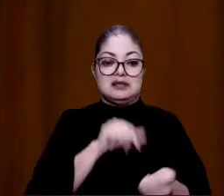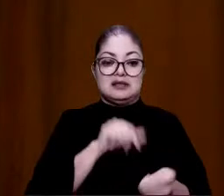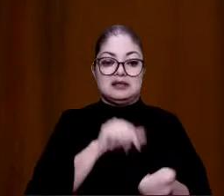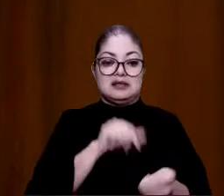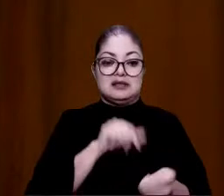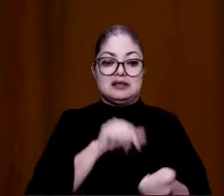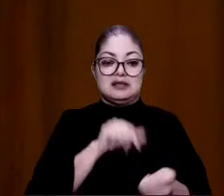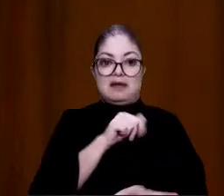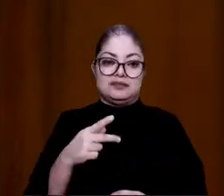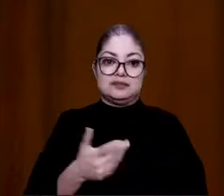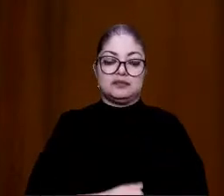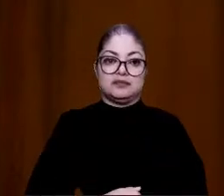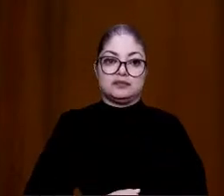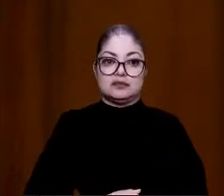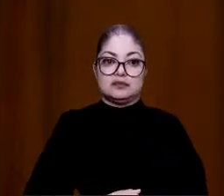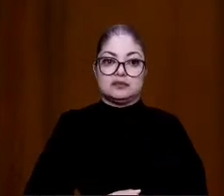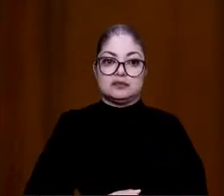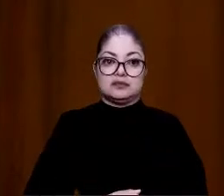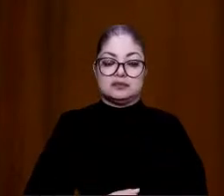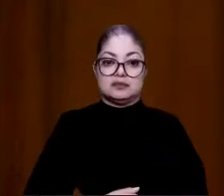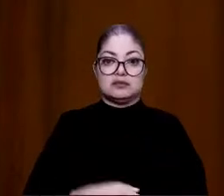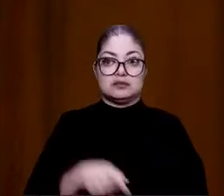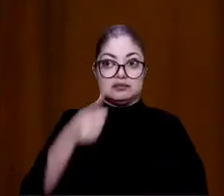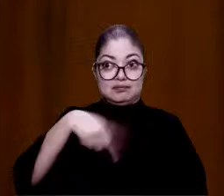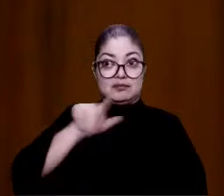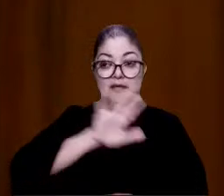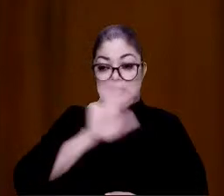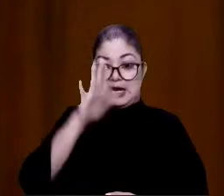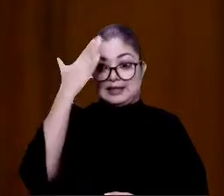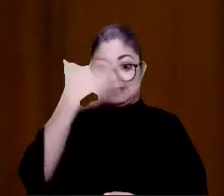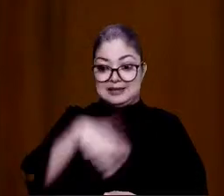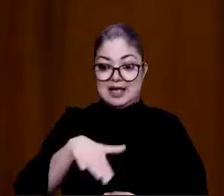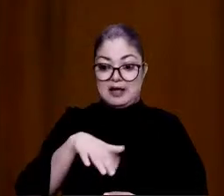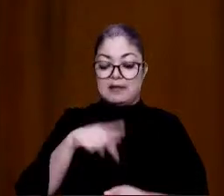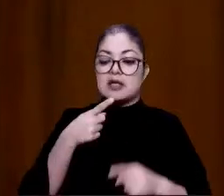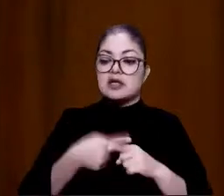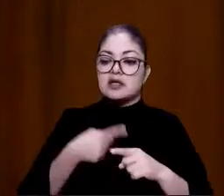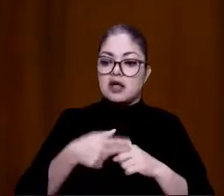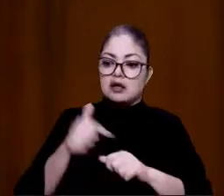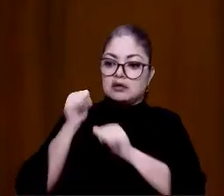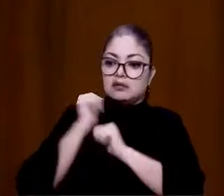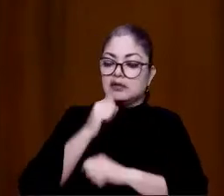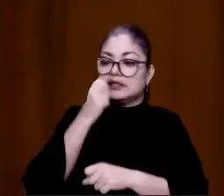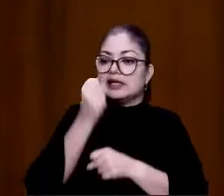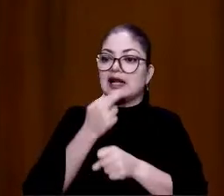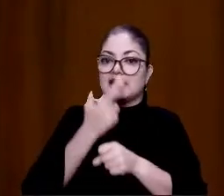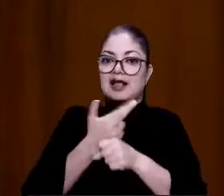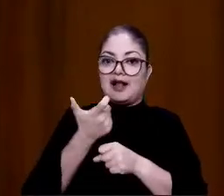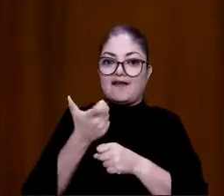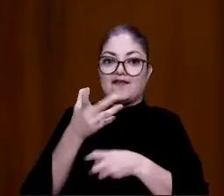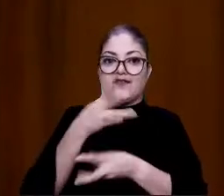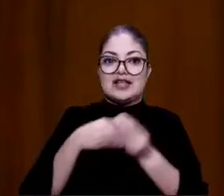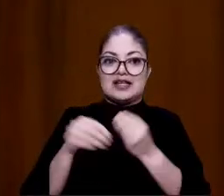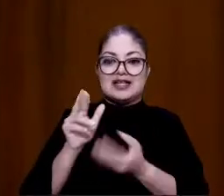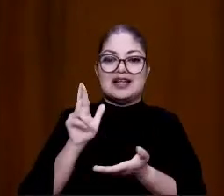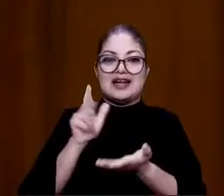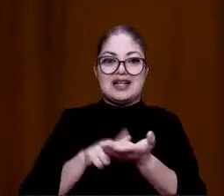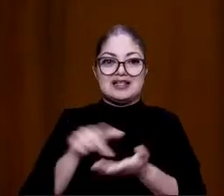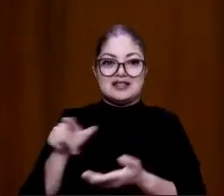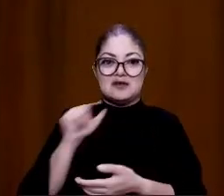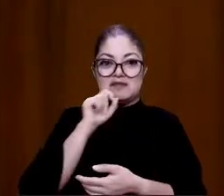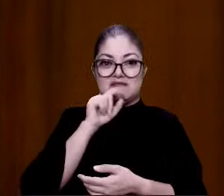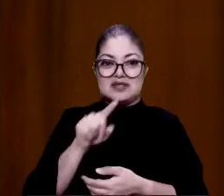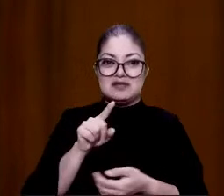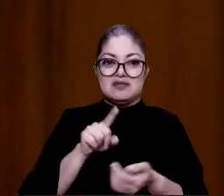El registro, como ustedes saben, desde la administración pasada, el registro lo lleva la Secretaría de Finanzas. El registro de estas unidades